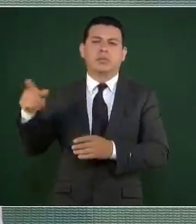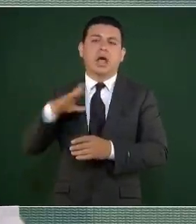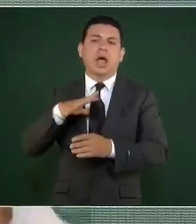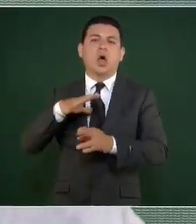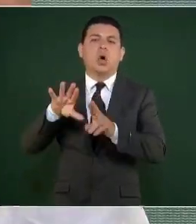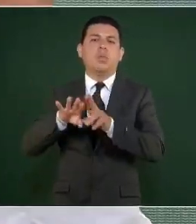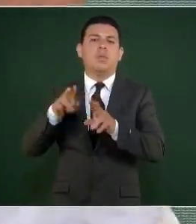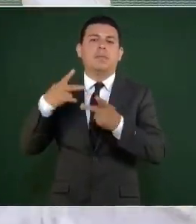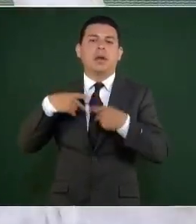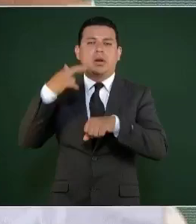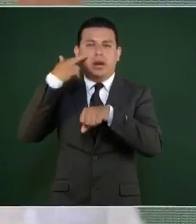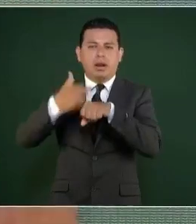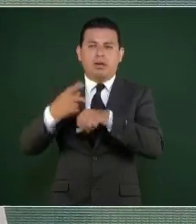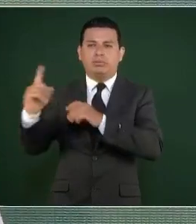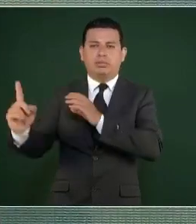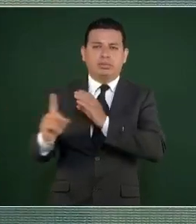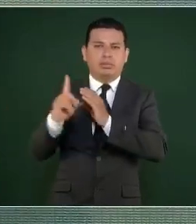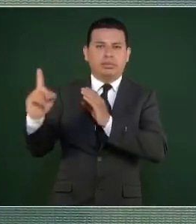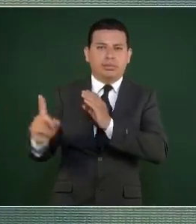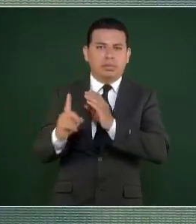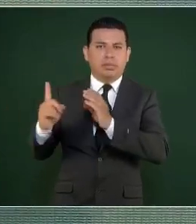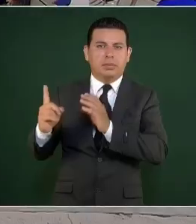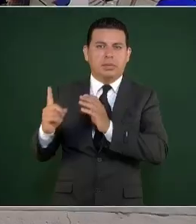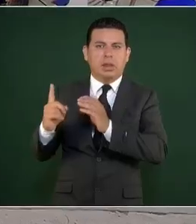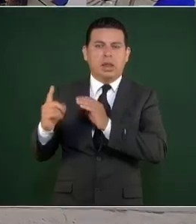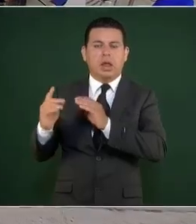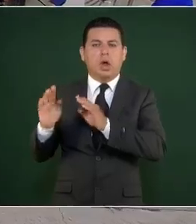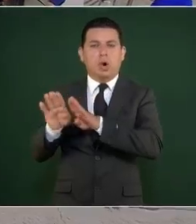asesores sabiondos,